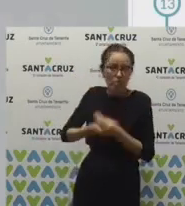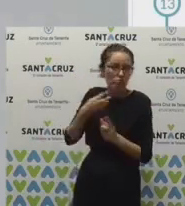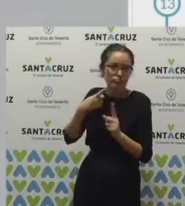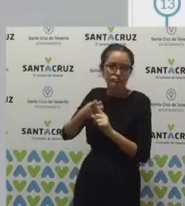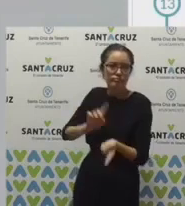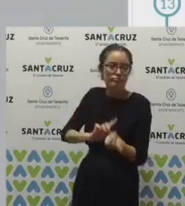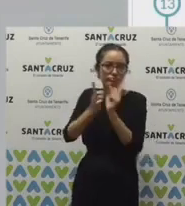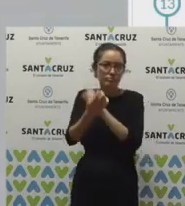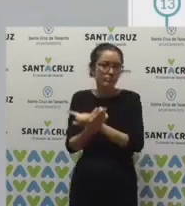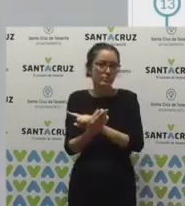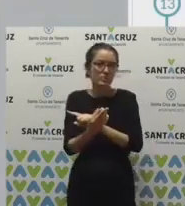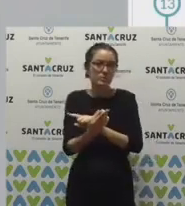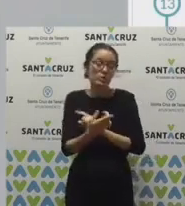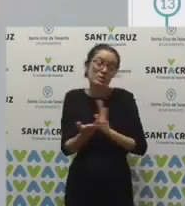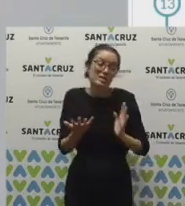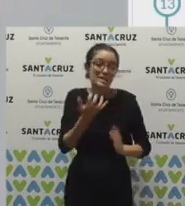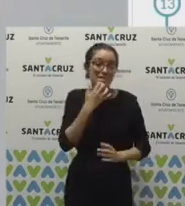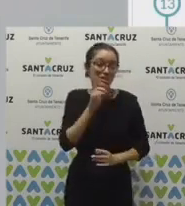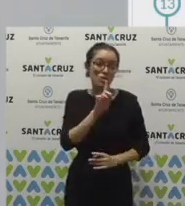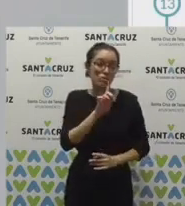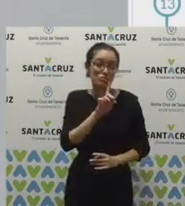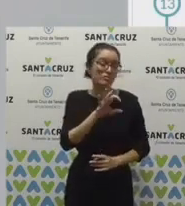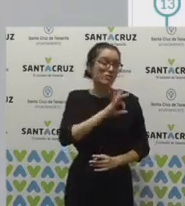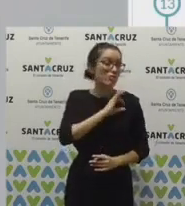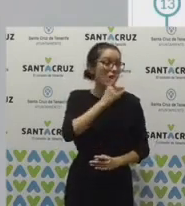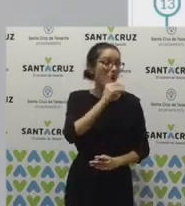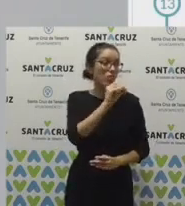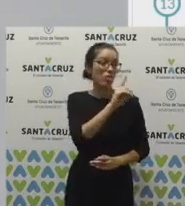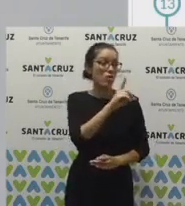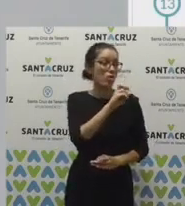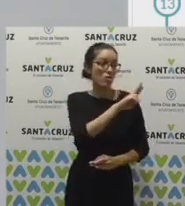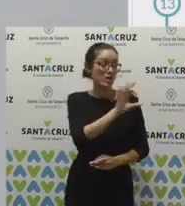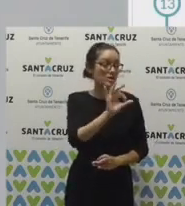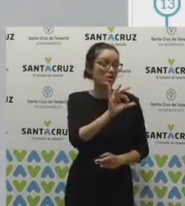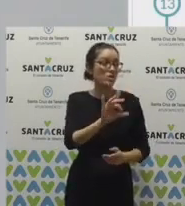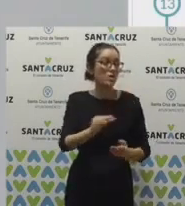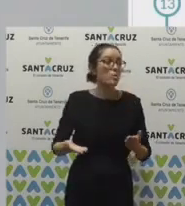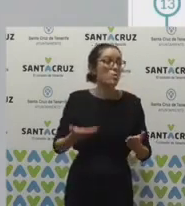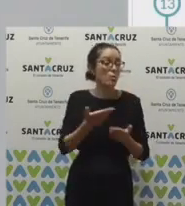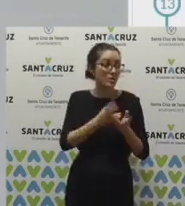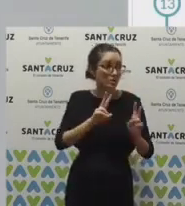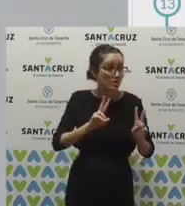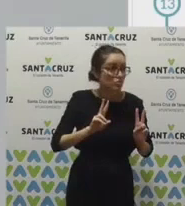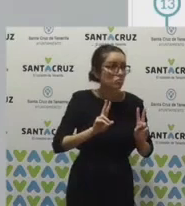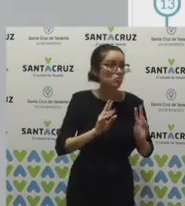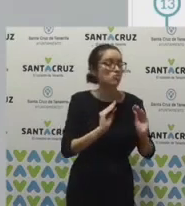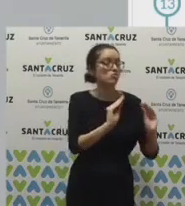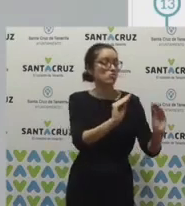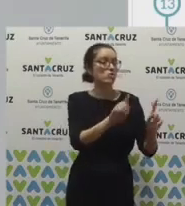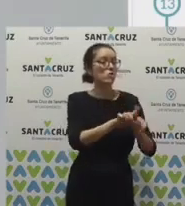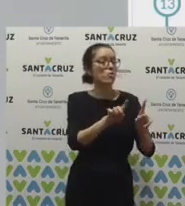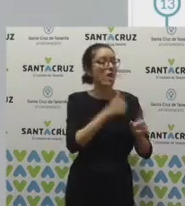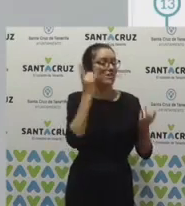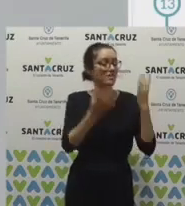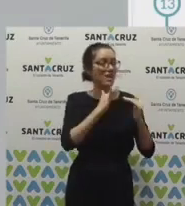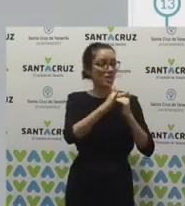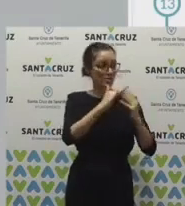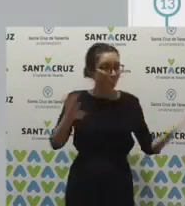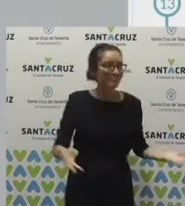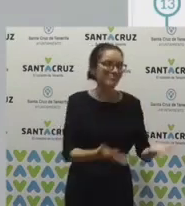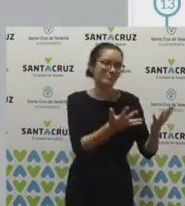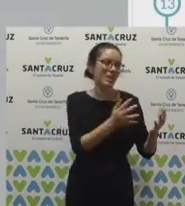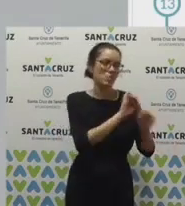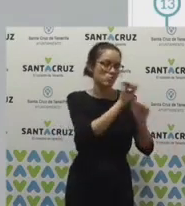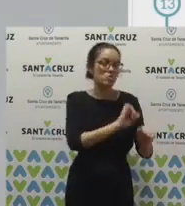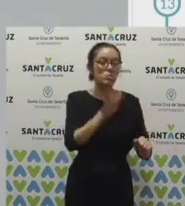no doña dolores parece que aquí no se cumplirá su propósito de incentivar las actividades náuticas porque